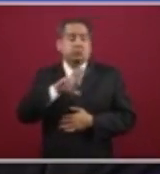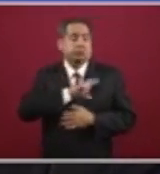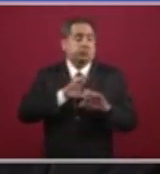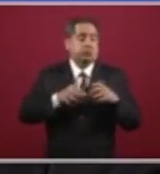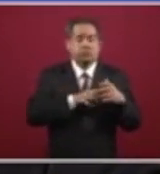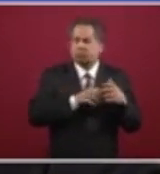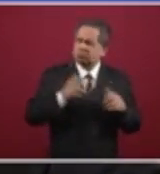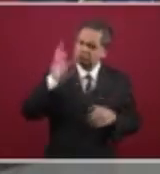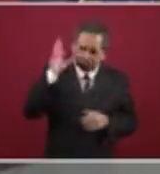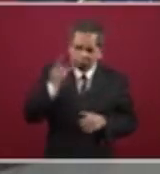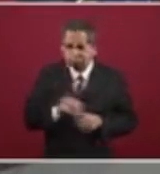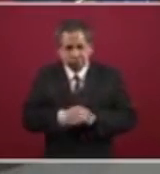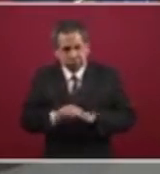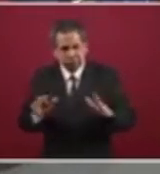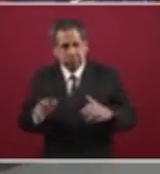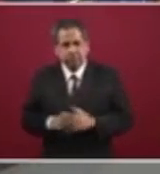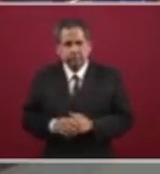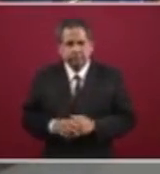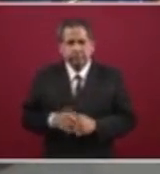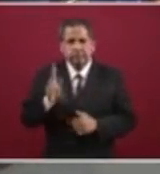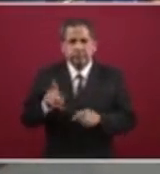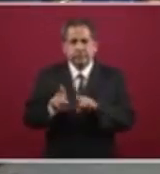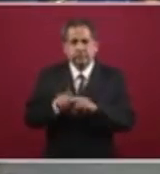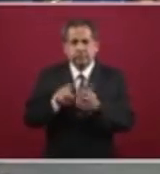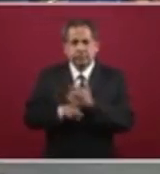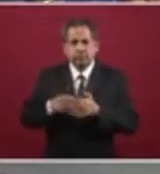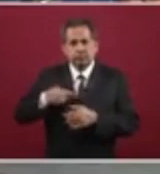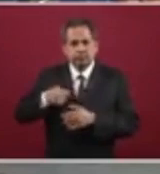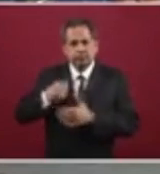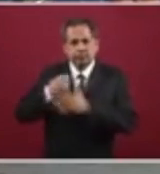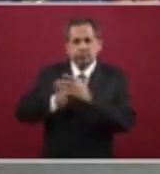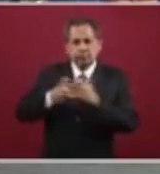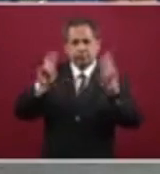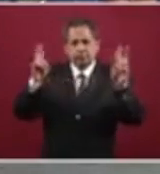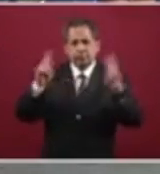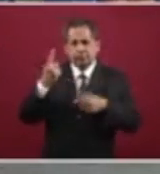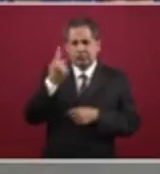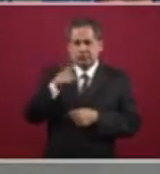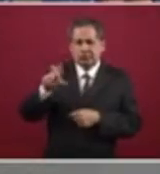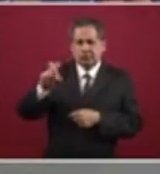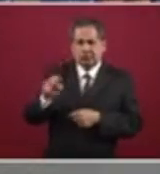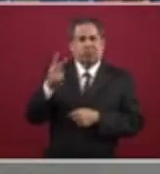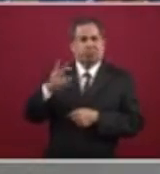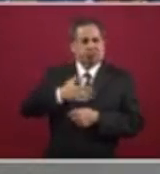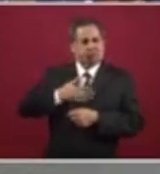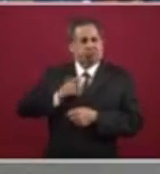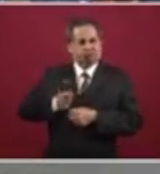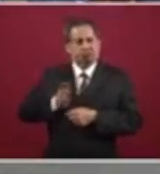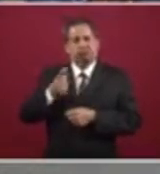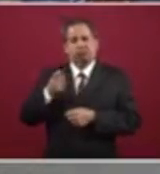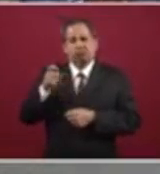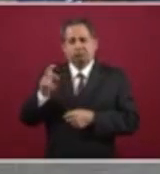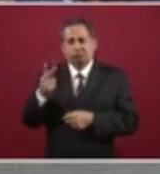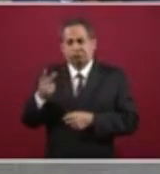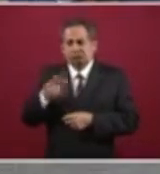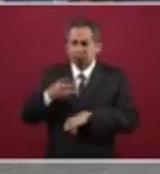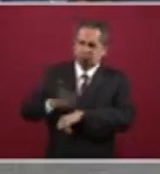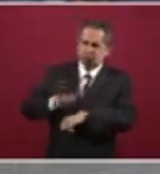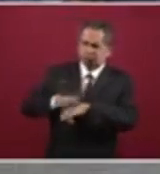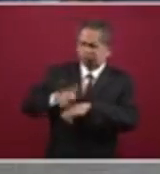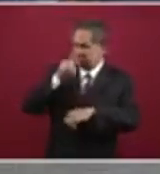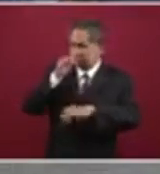años 90. Igual, el movimiento Yo Soy 132, que alentó una crítica al poder en los medios